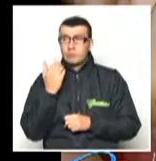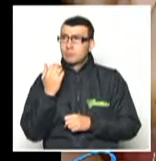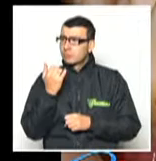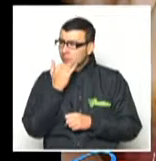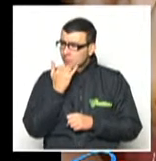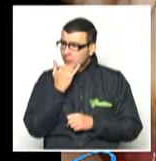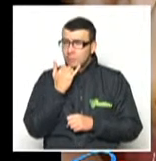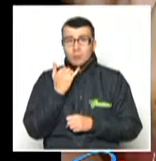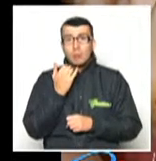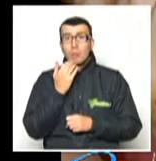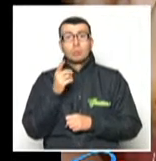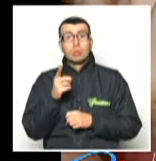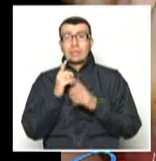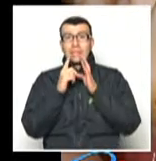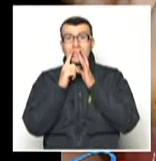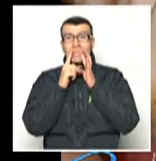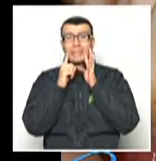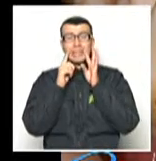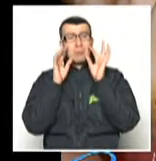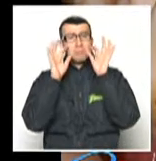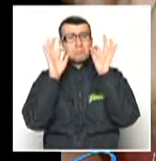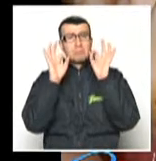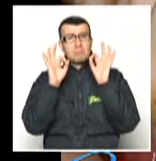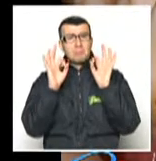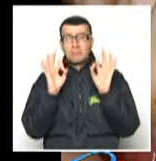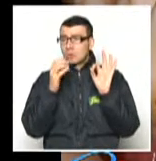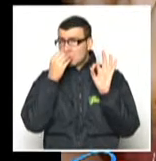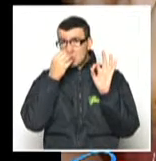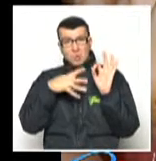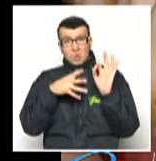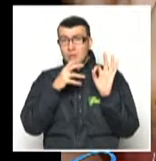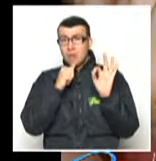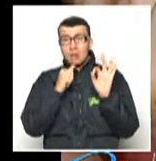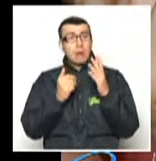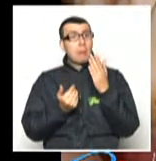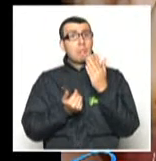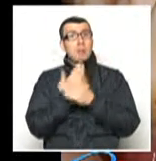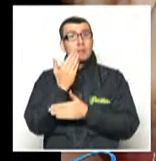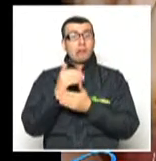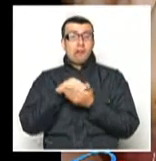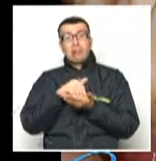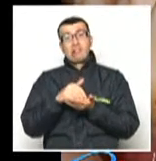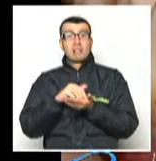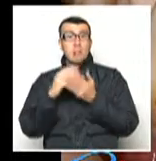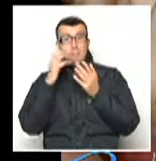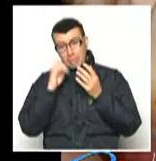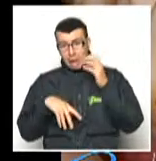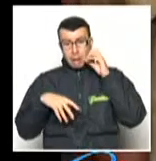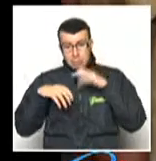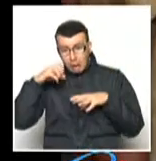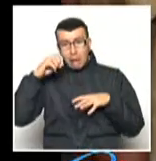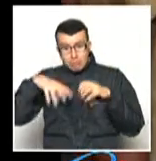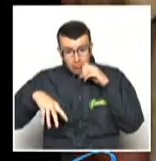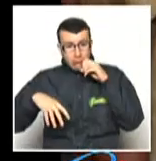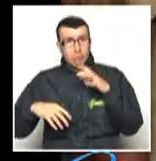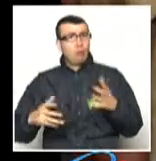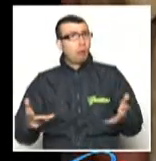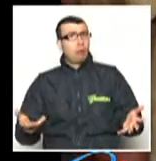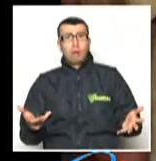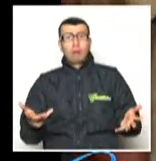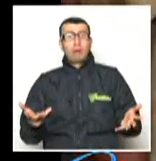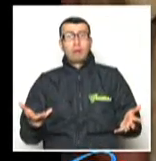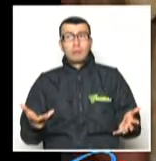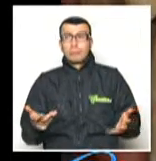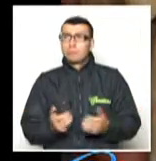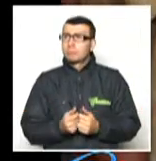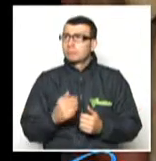un momento dato, usted tiene los dientes perfectos sin una caries, y un momento dato se le empiezan a aflojar y se le empiezan a caer. La periodoncia ha